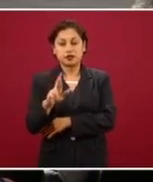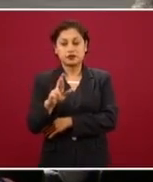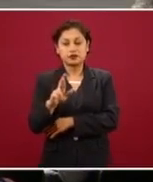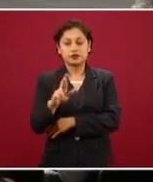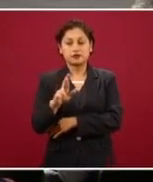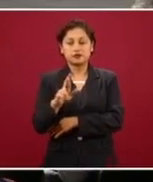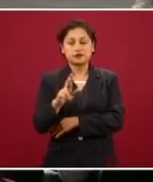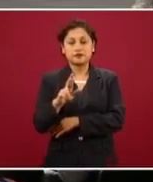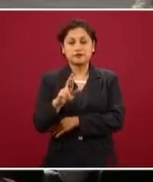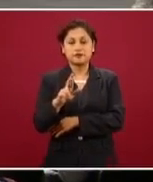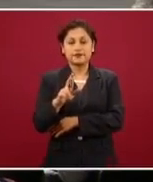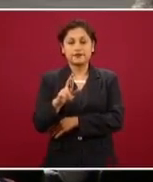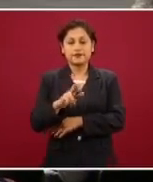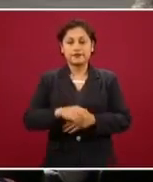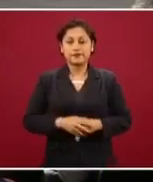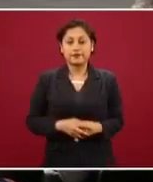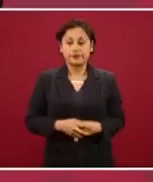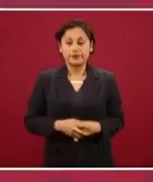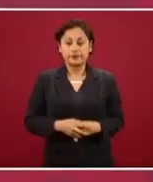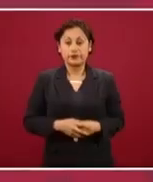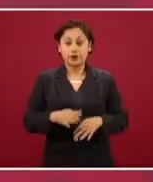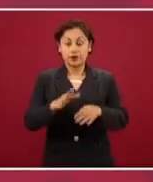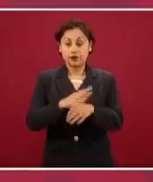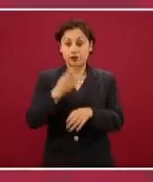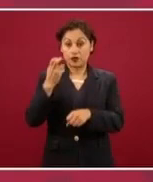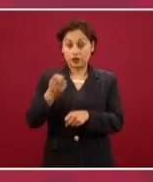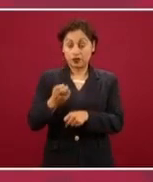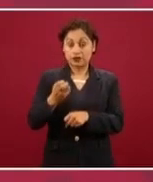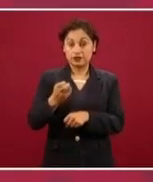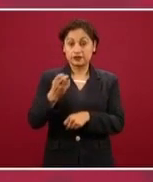Ese, en el caso de Tabasco,